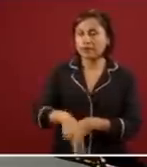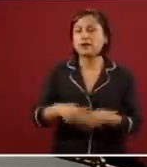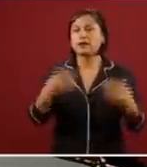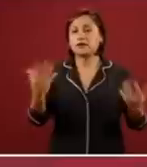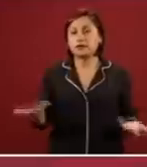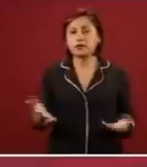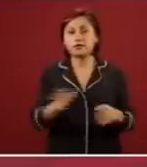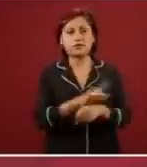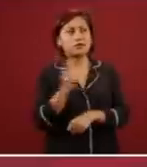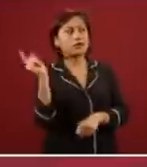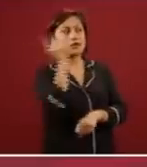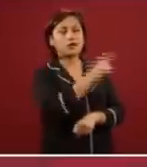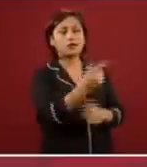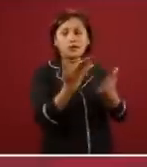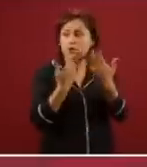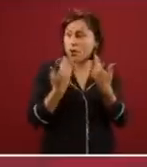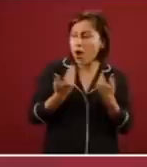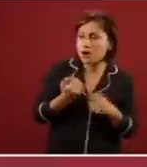fundamento.